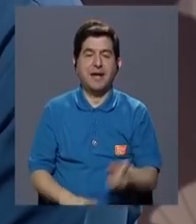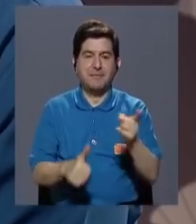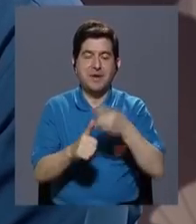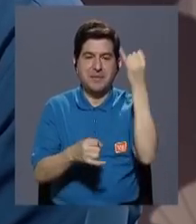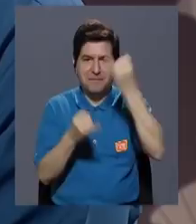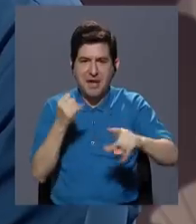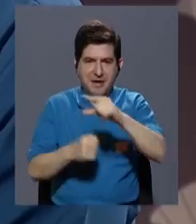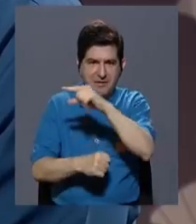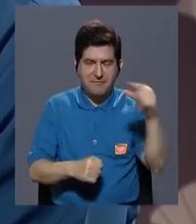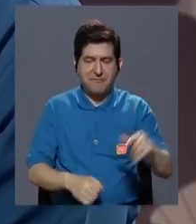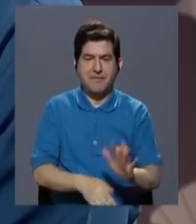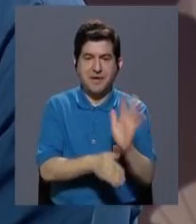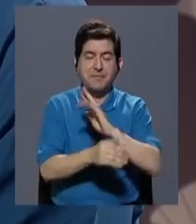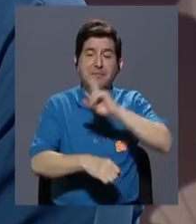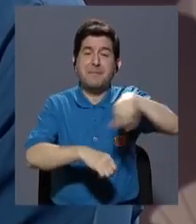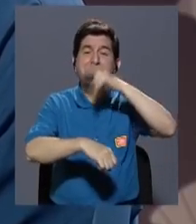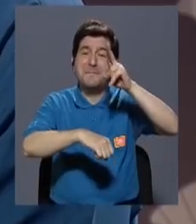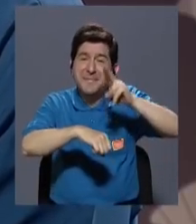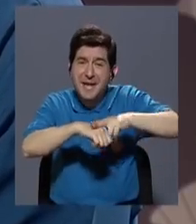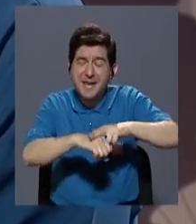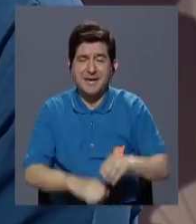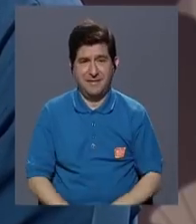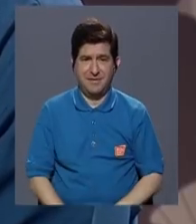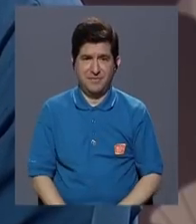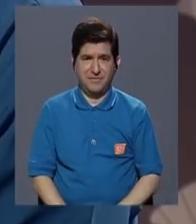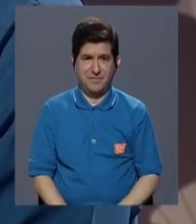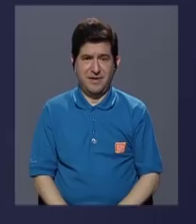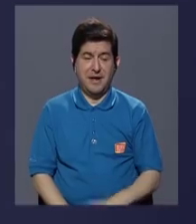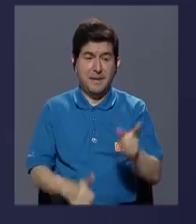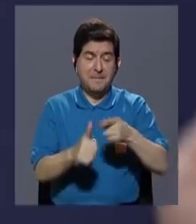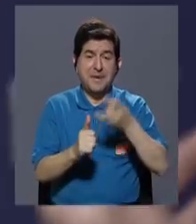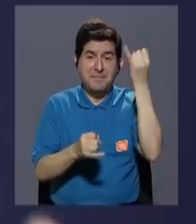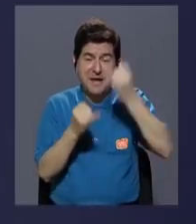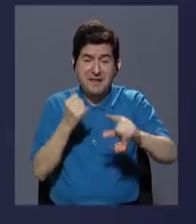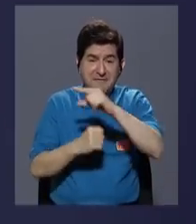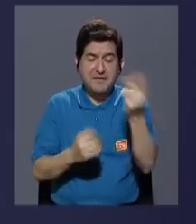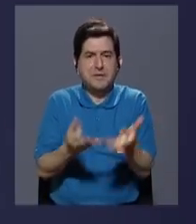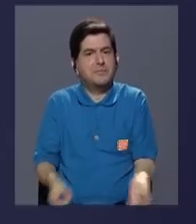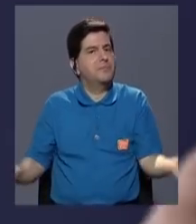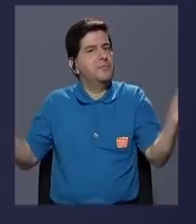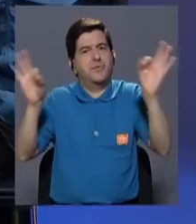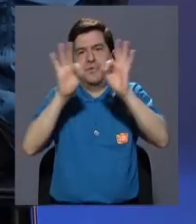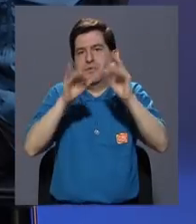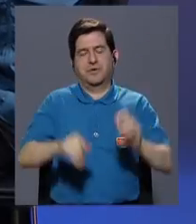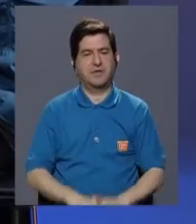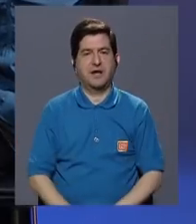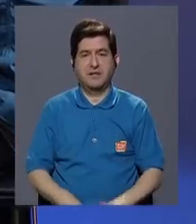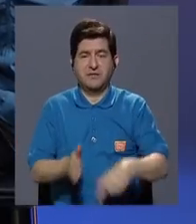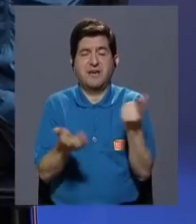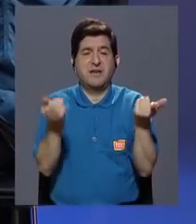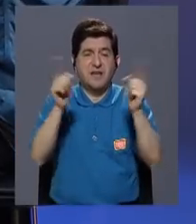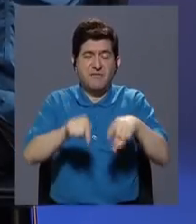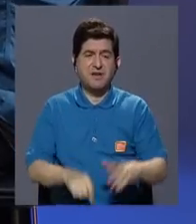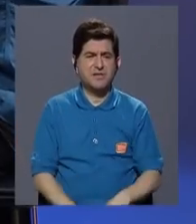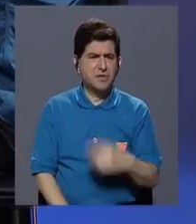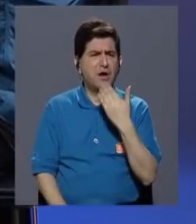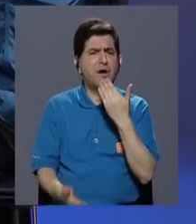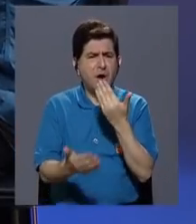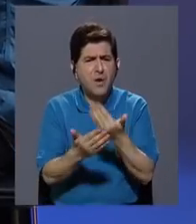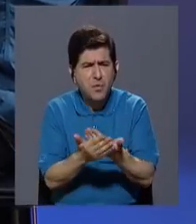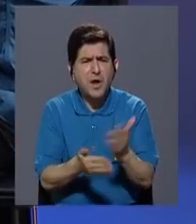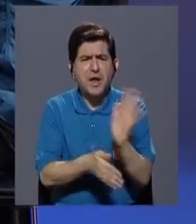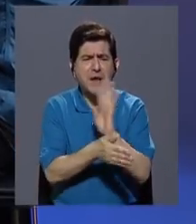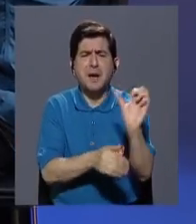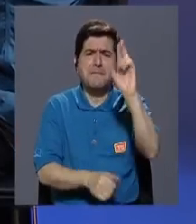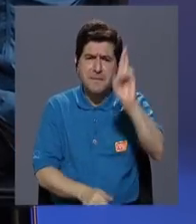películas nacionales es de él el primer fin de semana es decisivo es decir a veces nos pasa creemos muy bueno aquella película tica o cualquier otra película